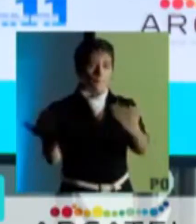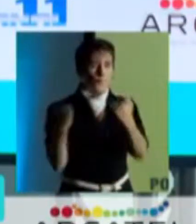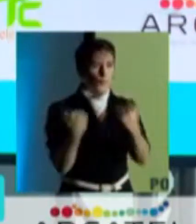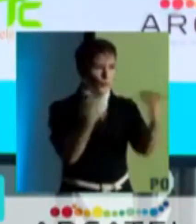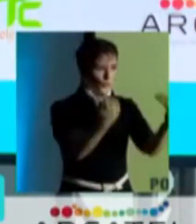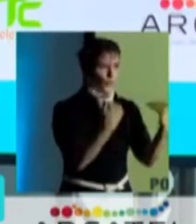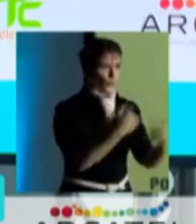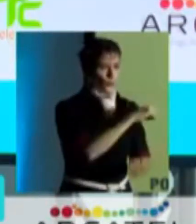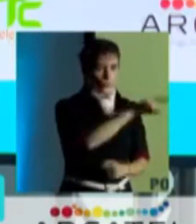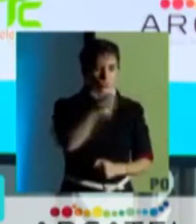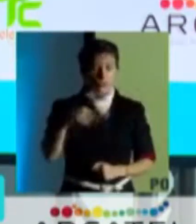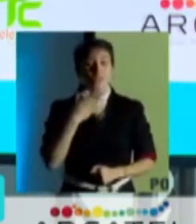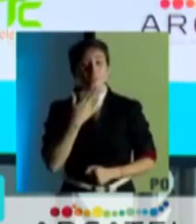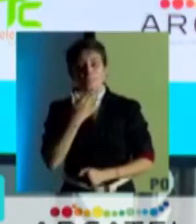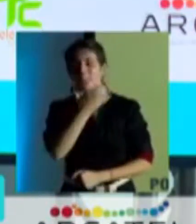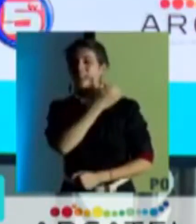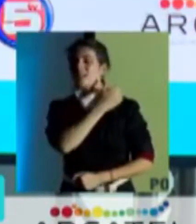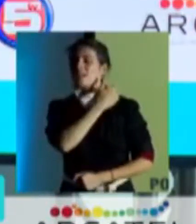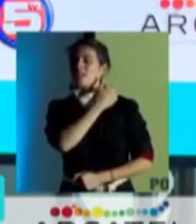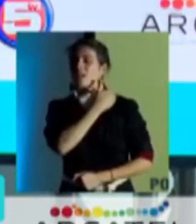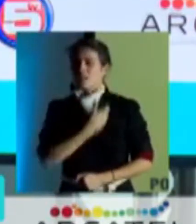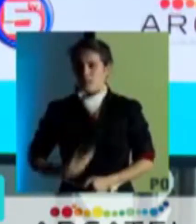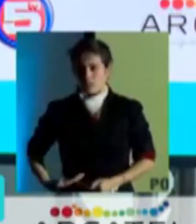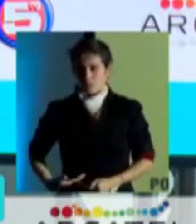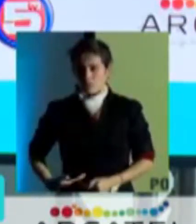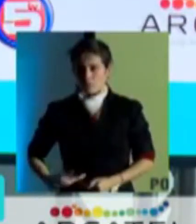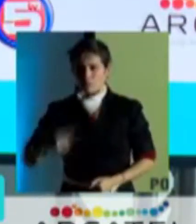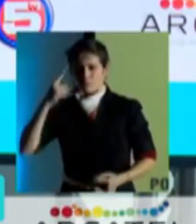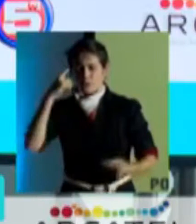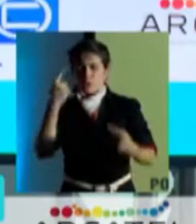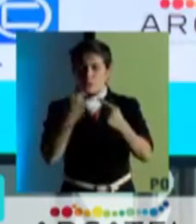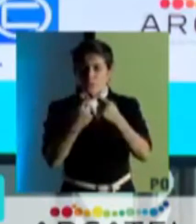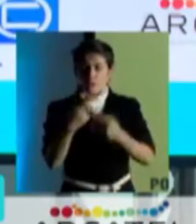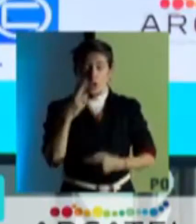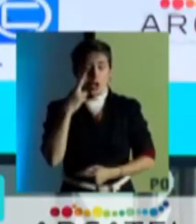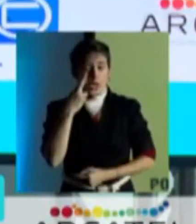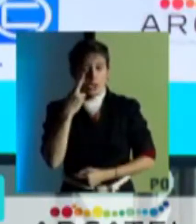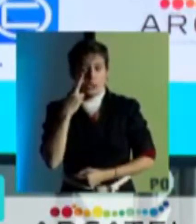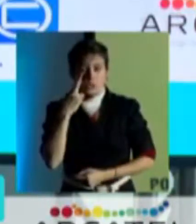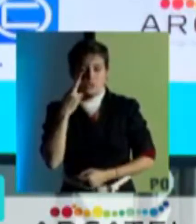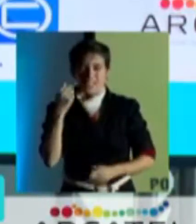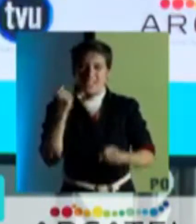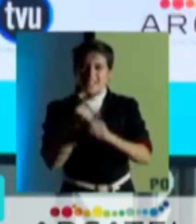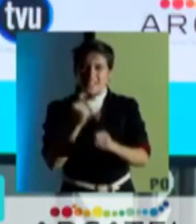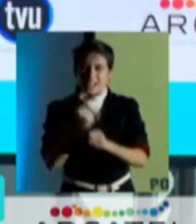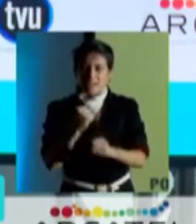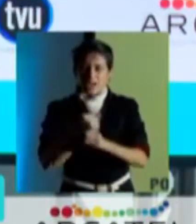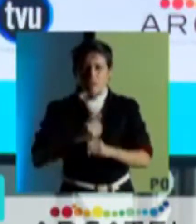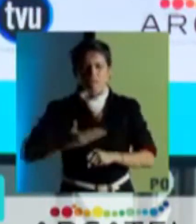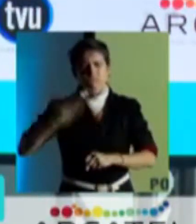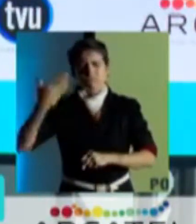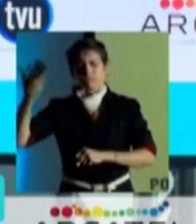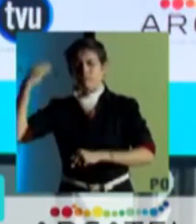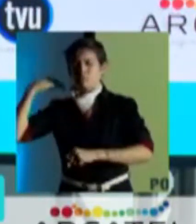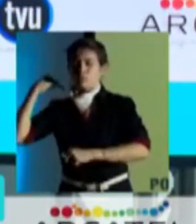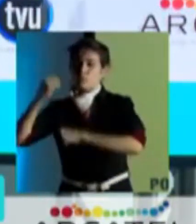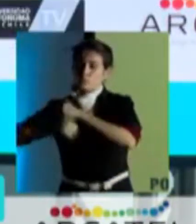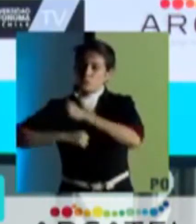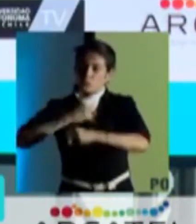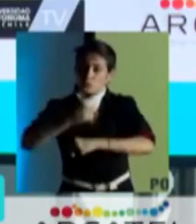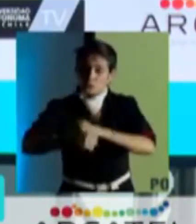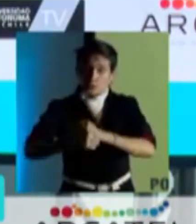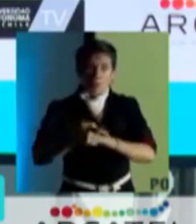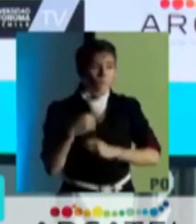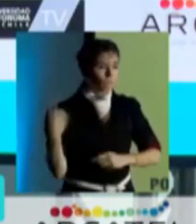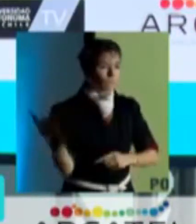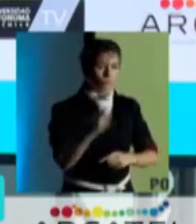del estado con el fin de reconocer el trabajo que por años han realizado nuestros